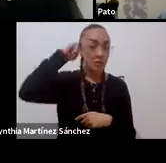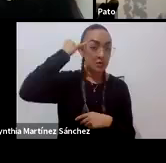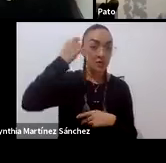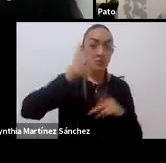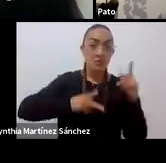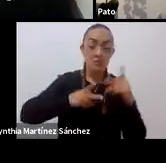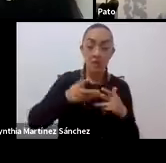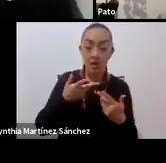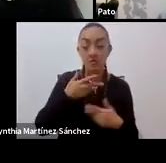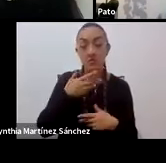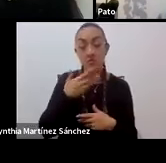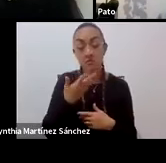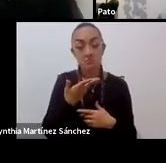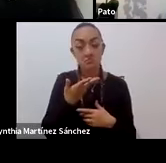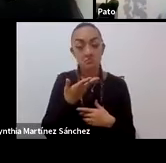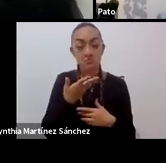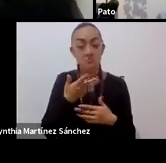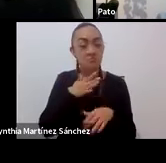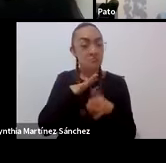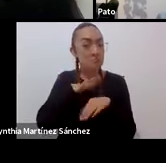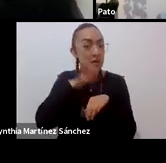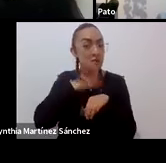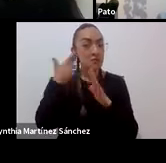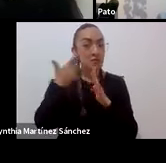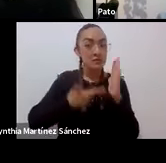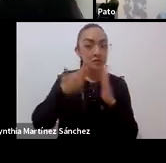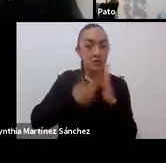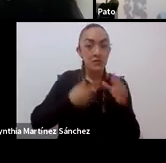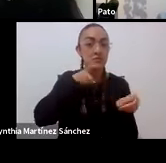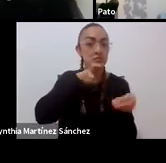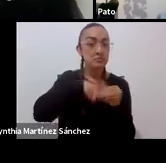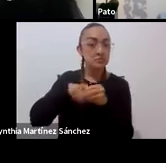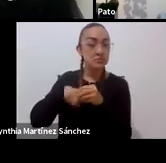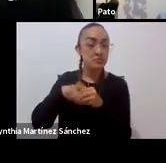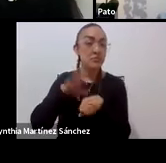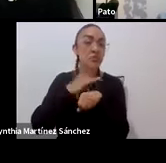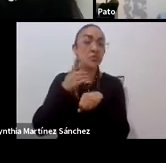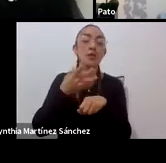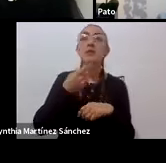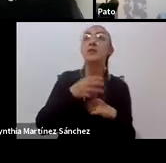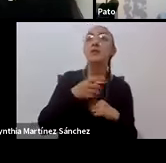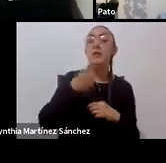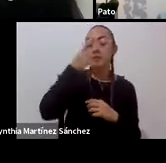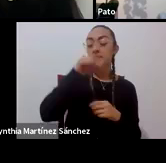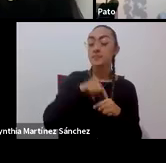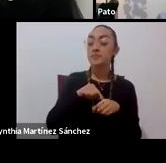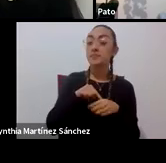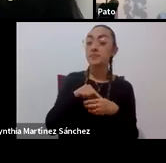creciendo en el número de talleristas hablantes de lenguas indígenas porque nos parece que,